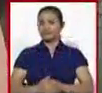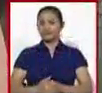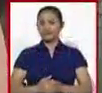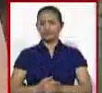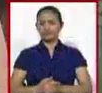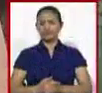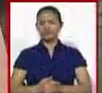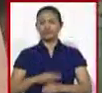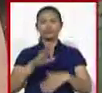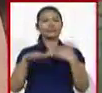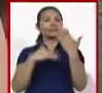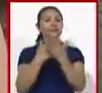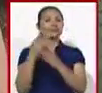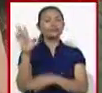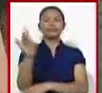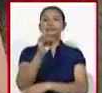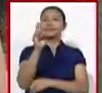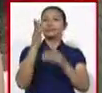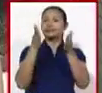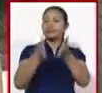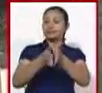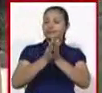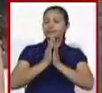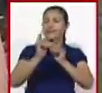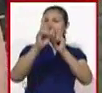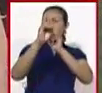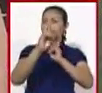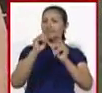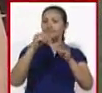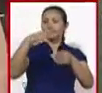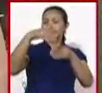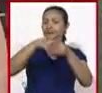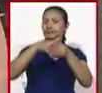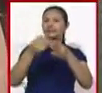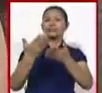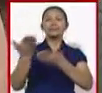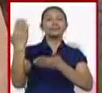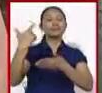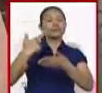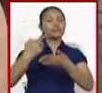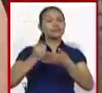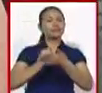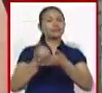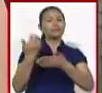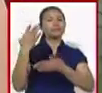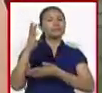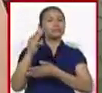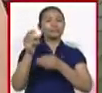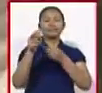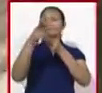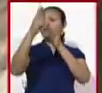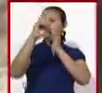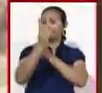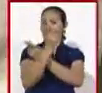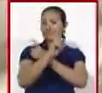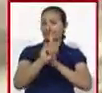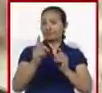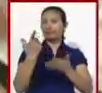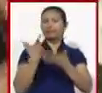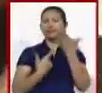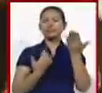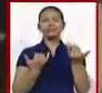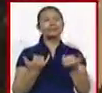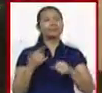un tema esencial. Creo que todos los bolivianos debemos pedir que se respete el voto del 21 de febrero del 2016, se respete la democracia. Lo